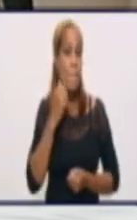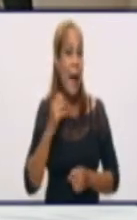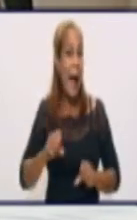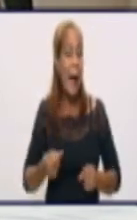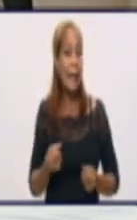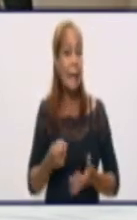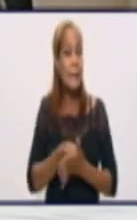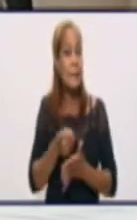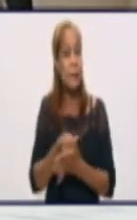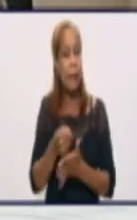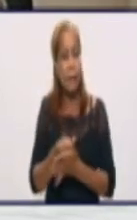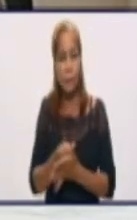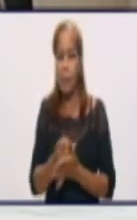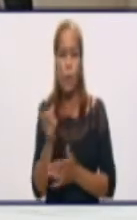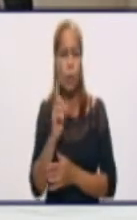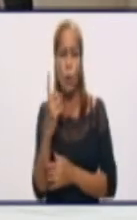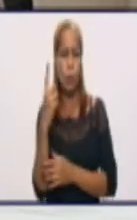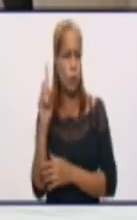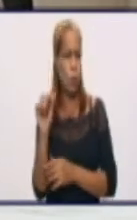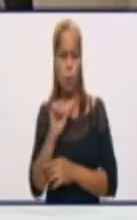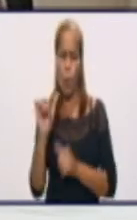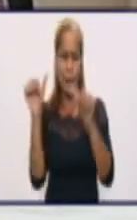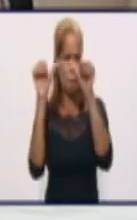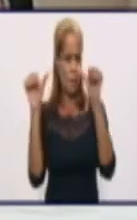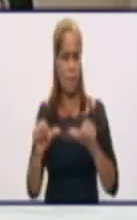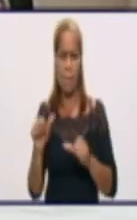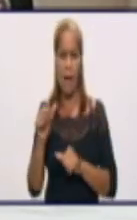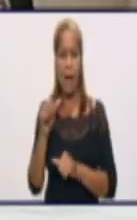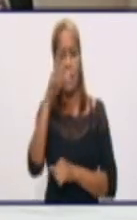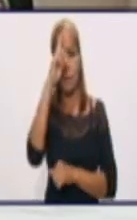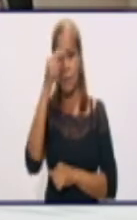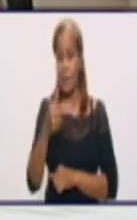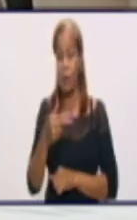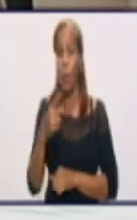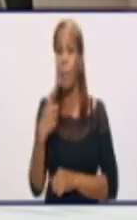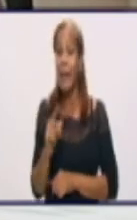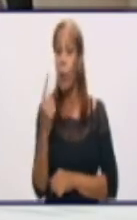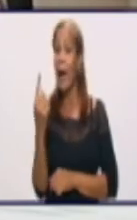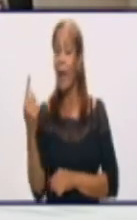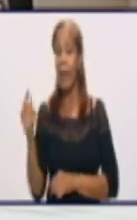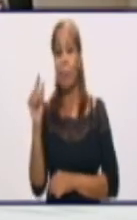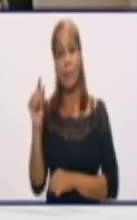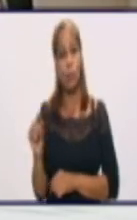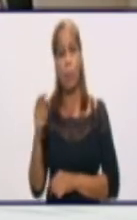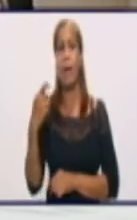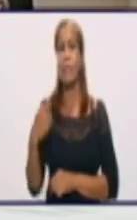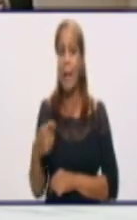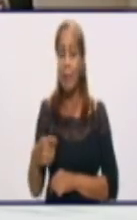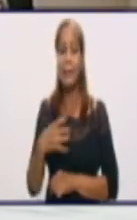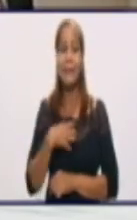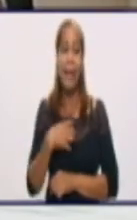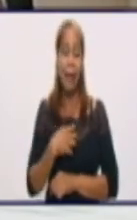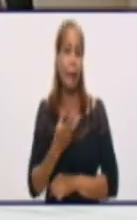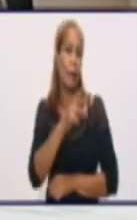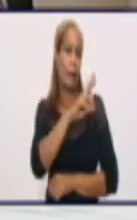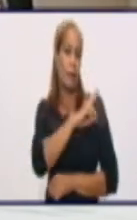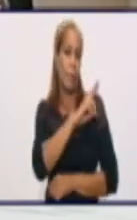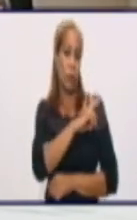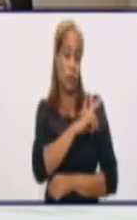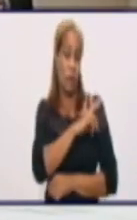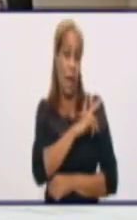no solo como sistema de salud, sino también desde el punto de vista individual. es necesario, se hace imprescindible que las personas